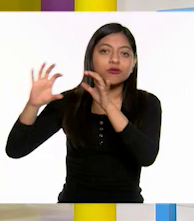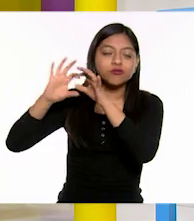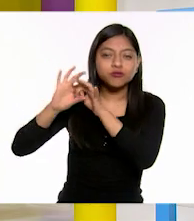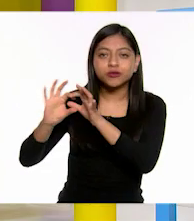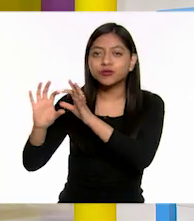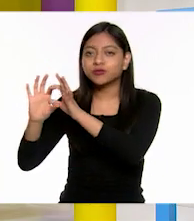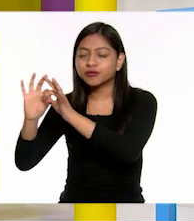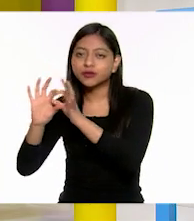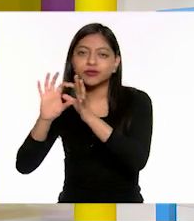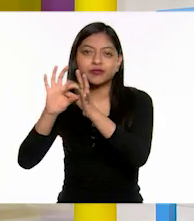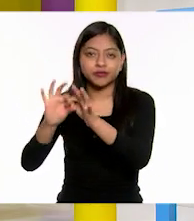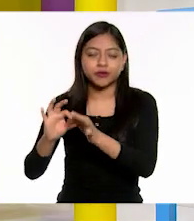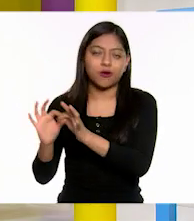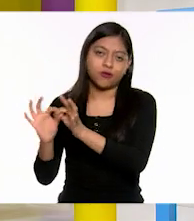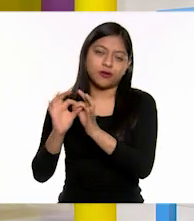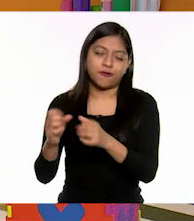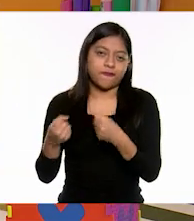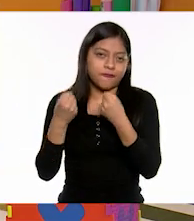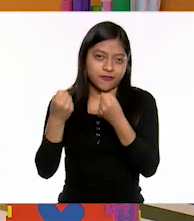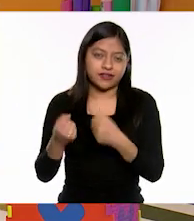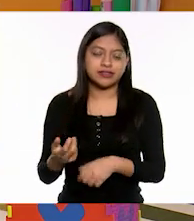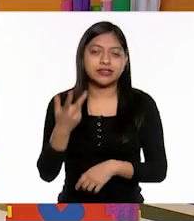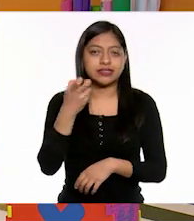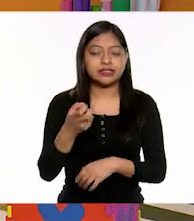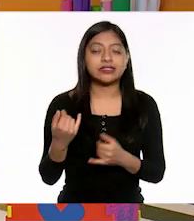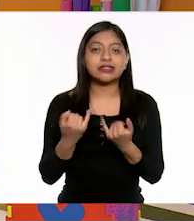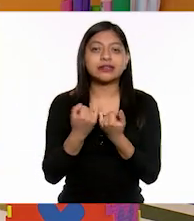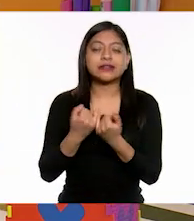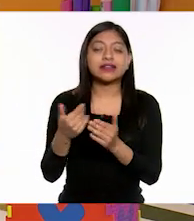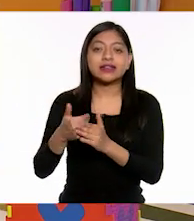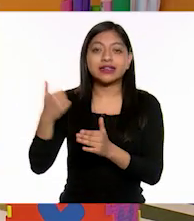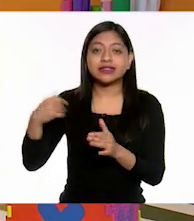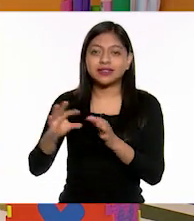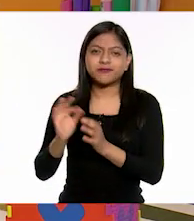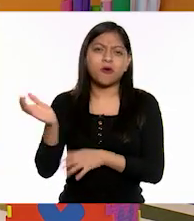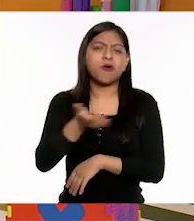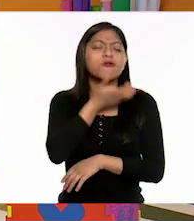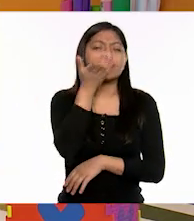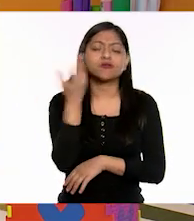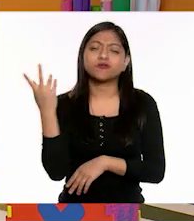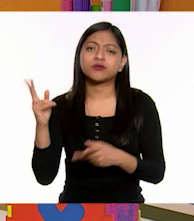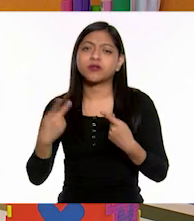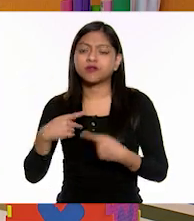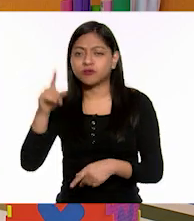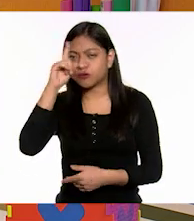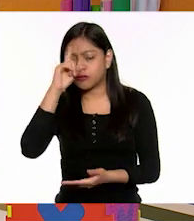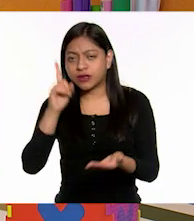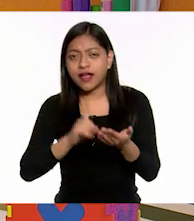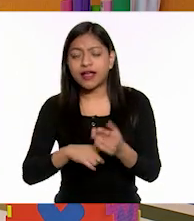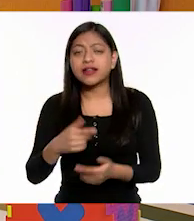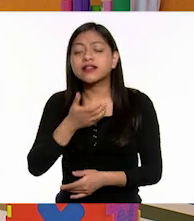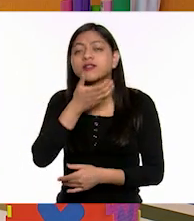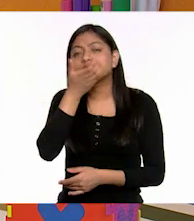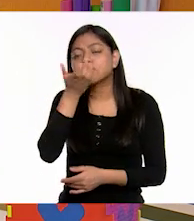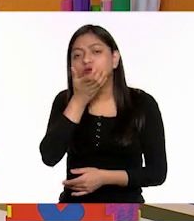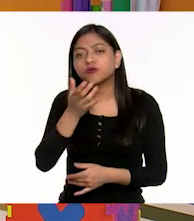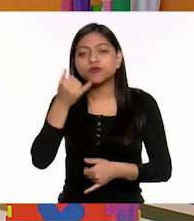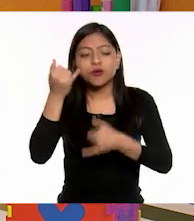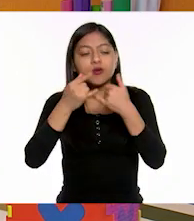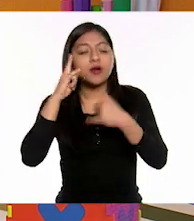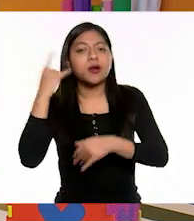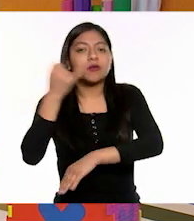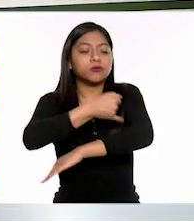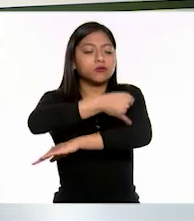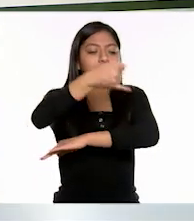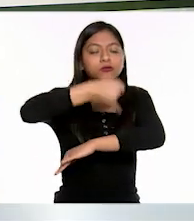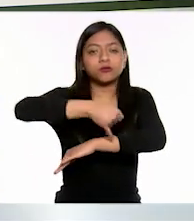se fortalezca además que decían que era para que hubiera una buena cosecha claro también que